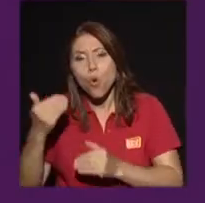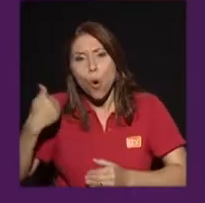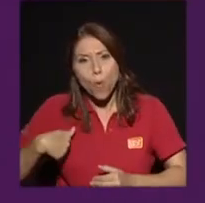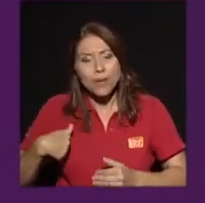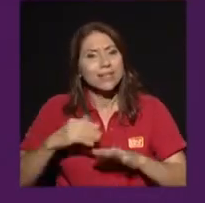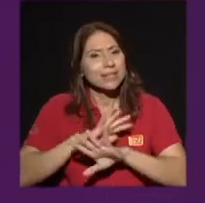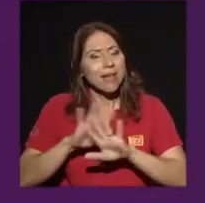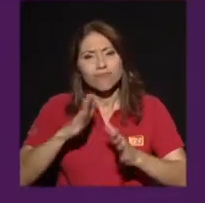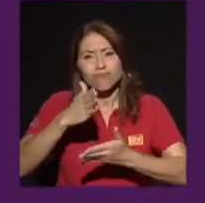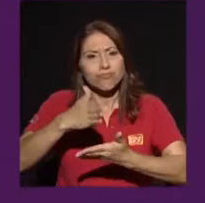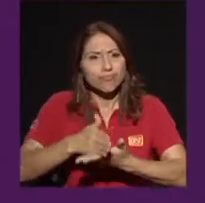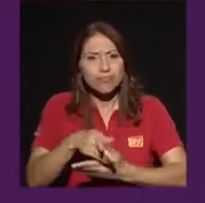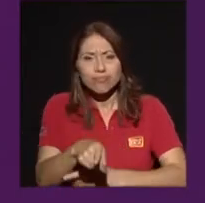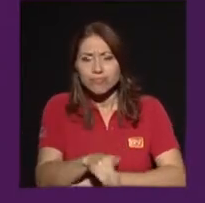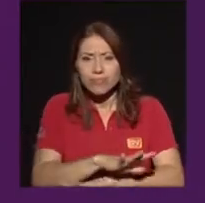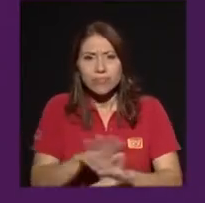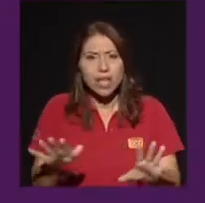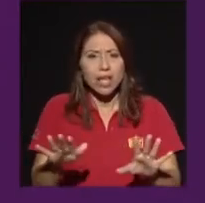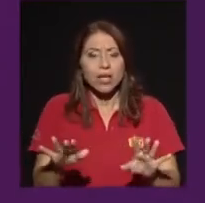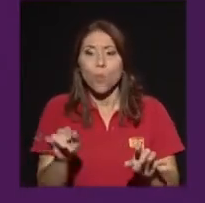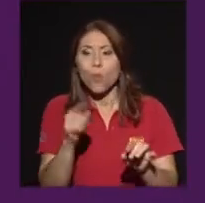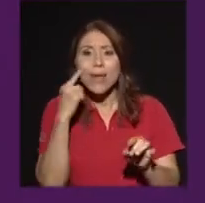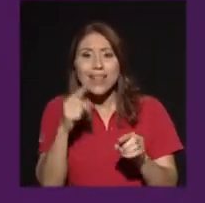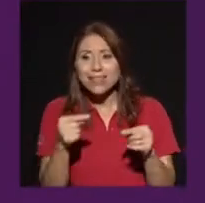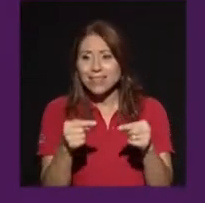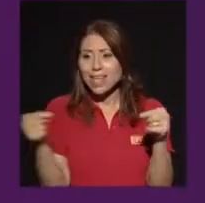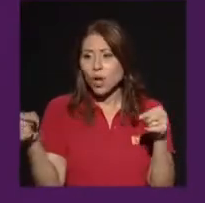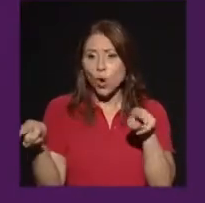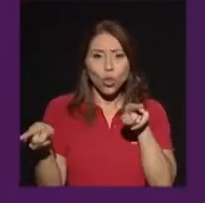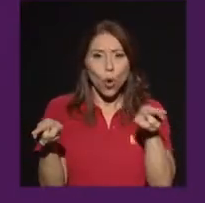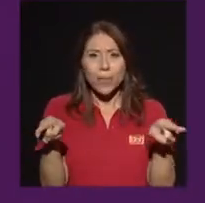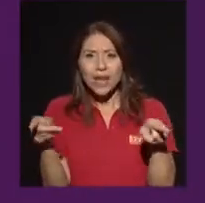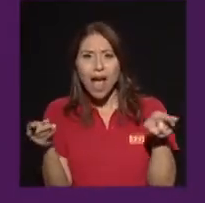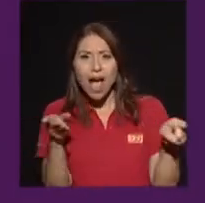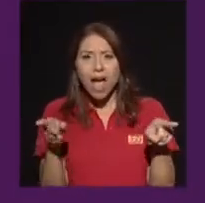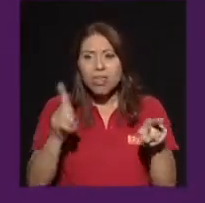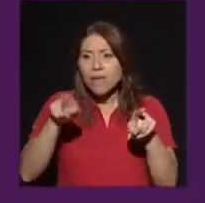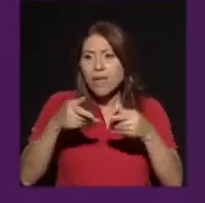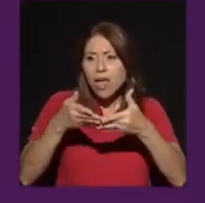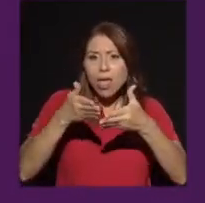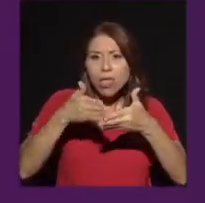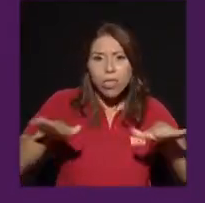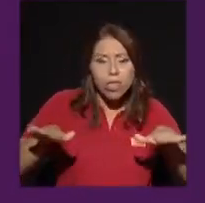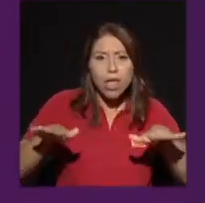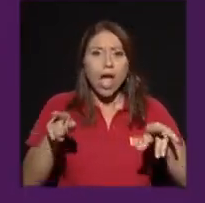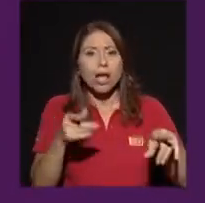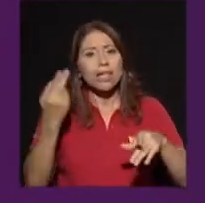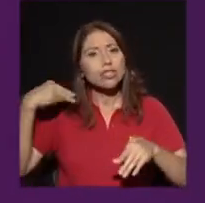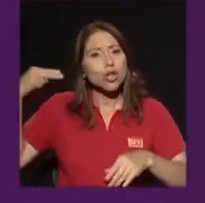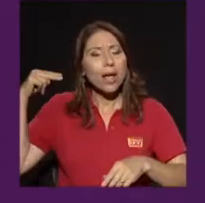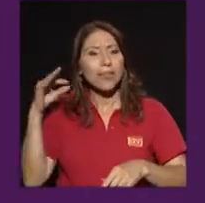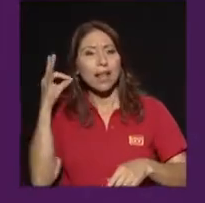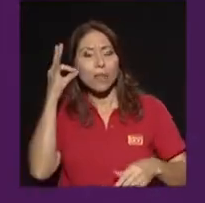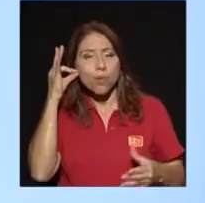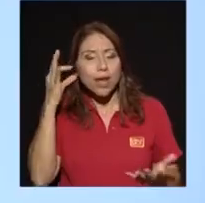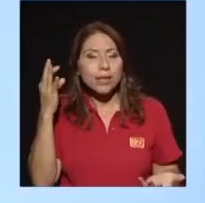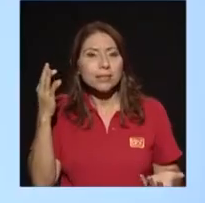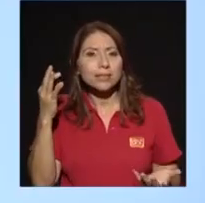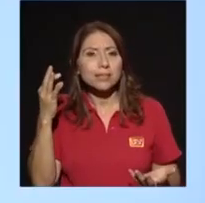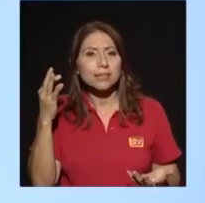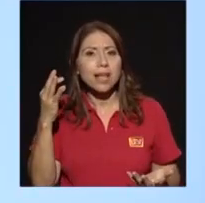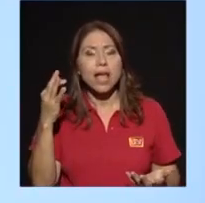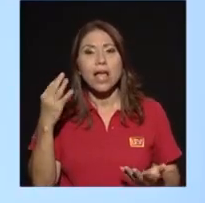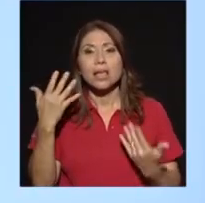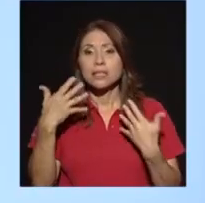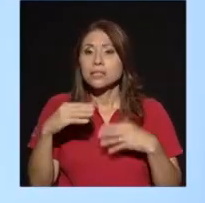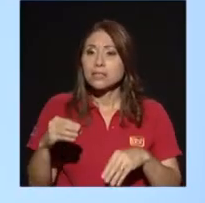esta cuestión dicotómica de los accesos, de que, bueno, históricamente las mujeres se nos han designado